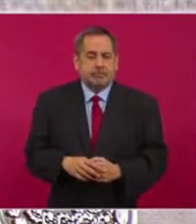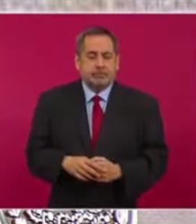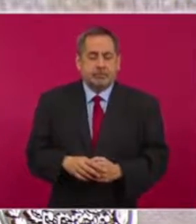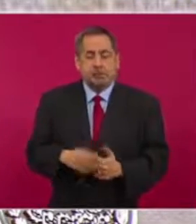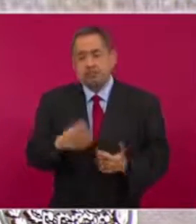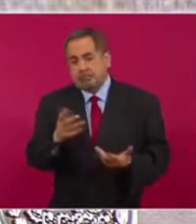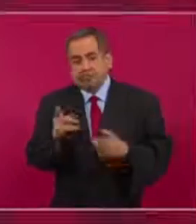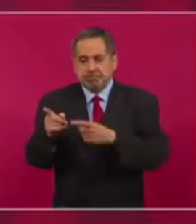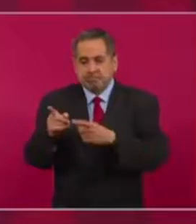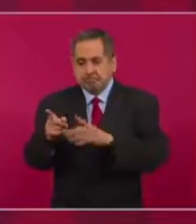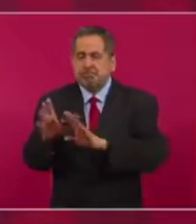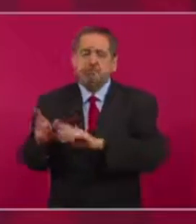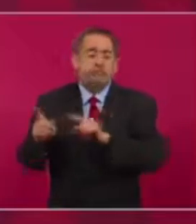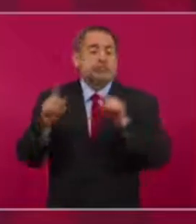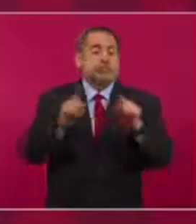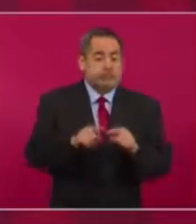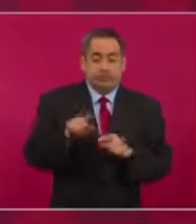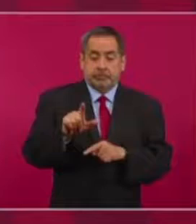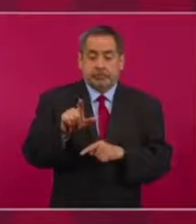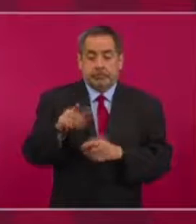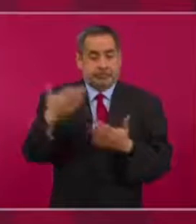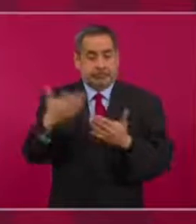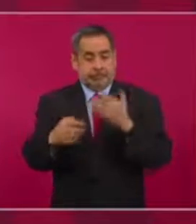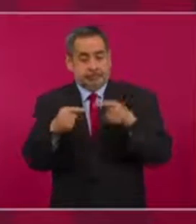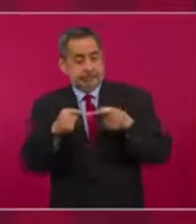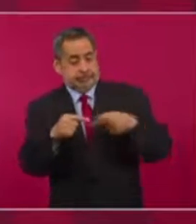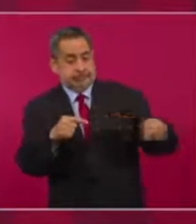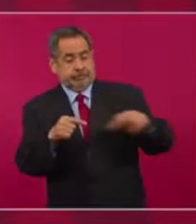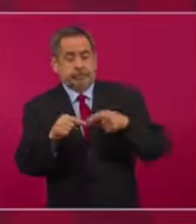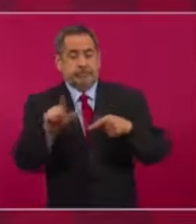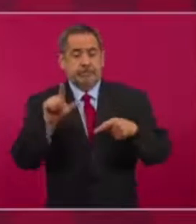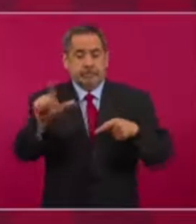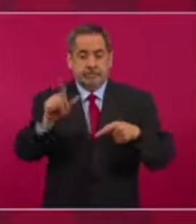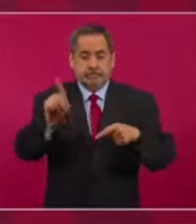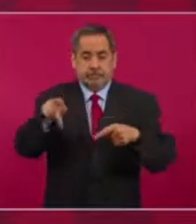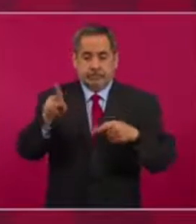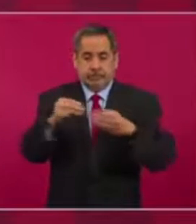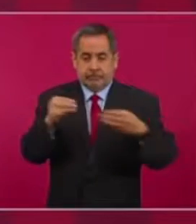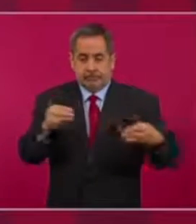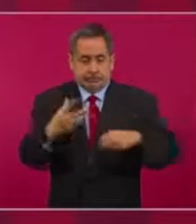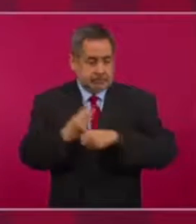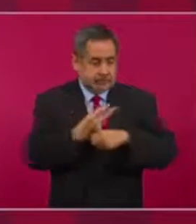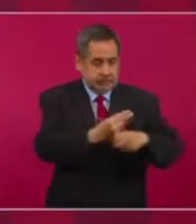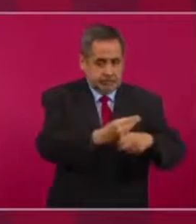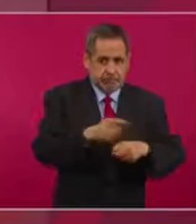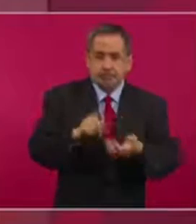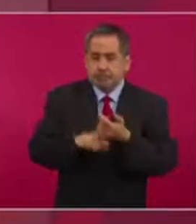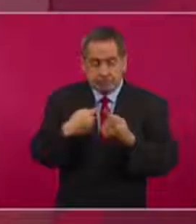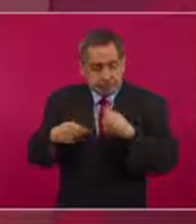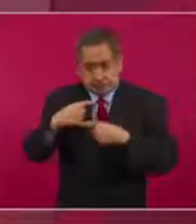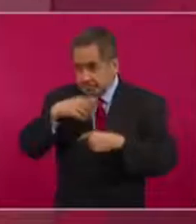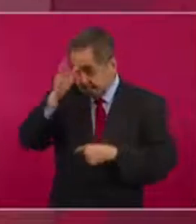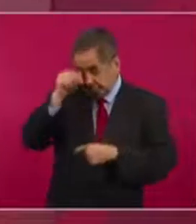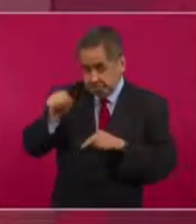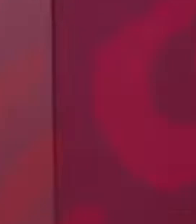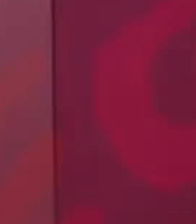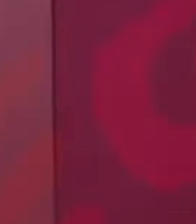De modo que los 17 kilómetros restantes fue un acuerdo con esta